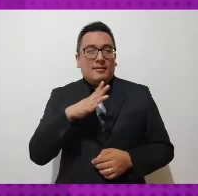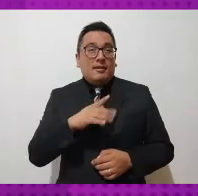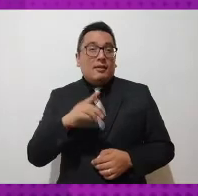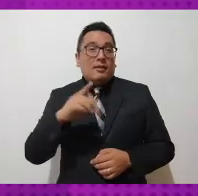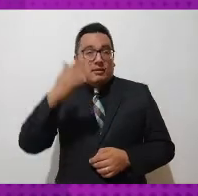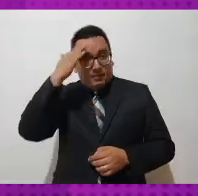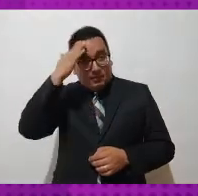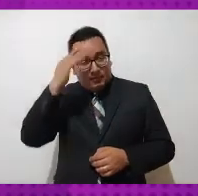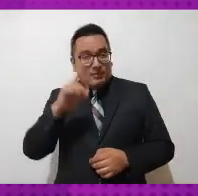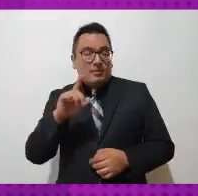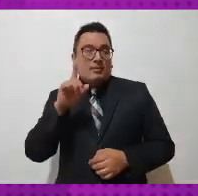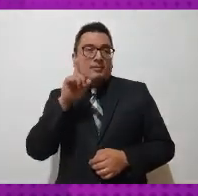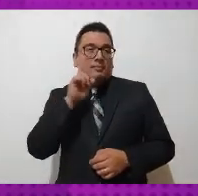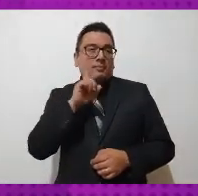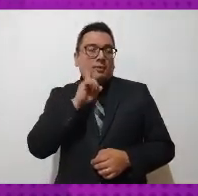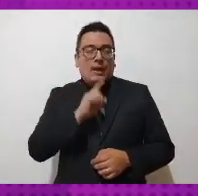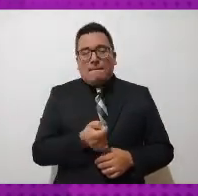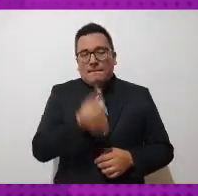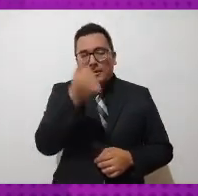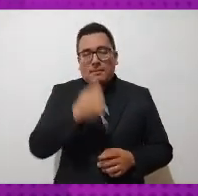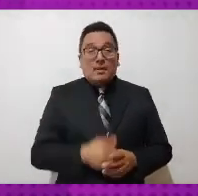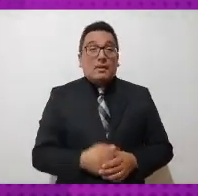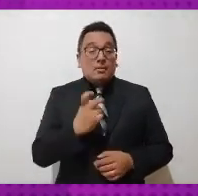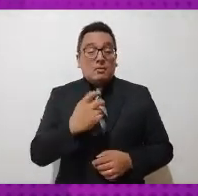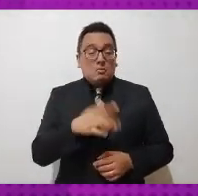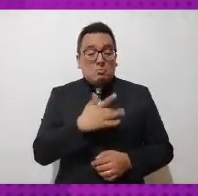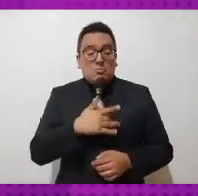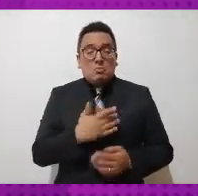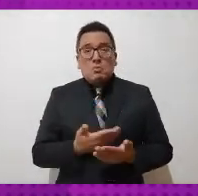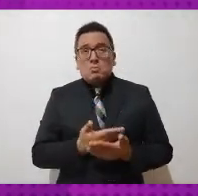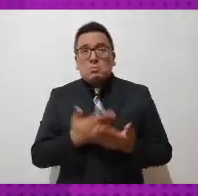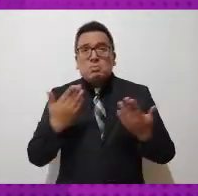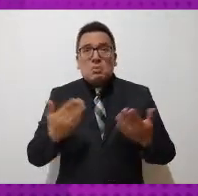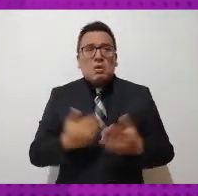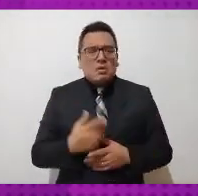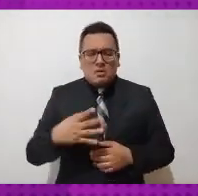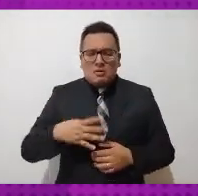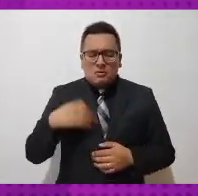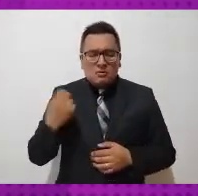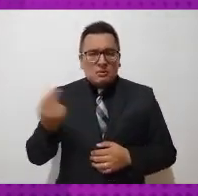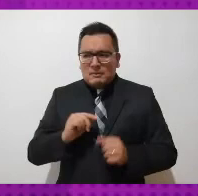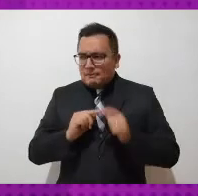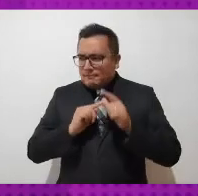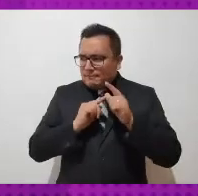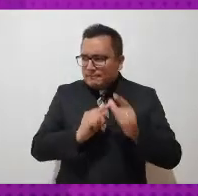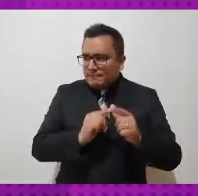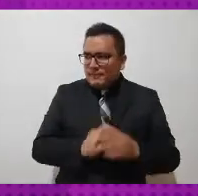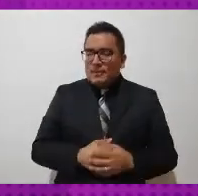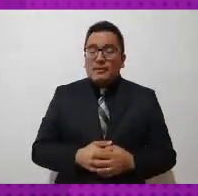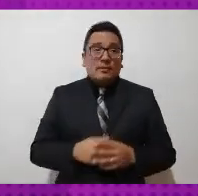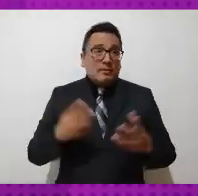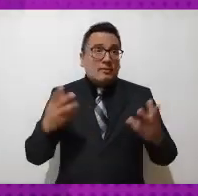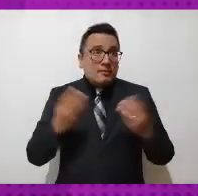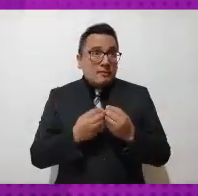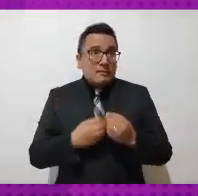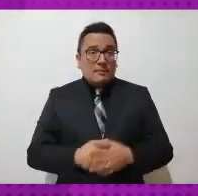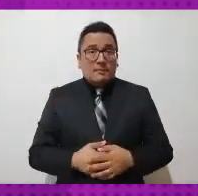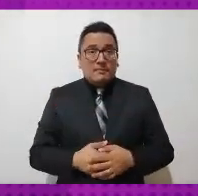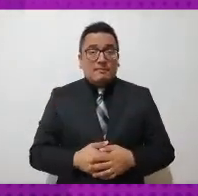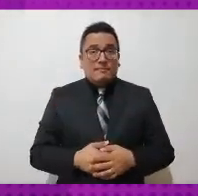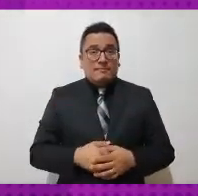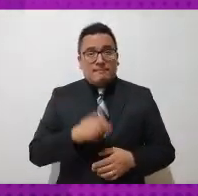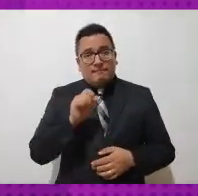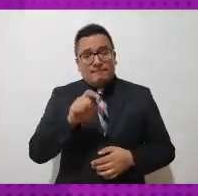historia una mujer. Por lo anterior, considero que los esfuerzos deben encaminarse a continuar con el trabajo conjunto